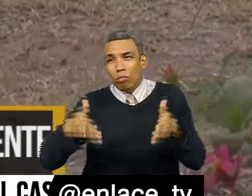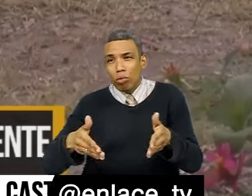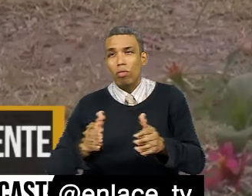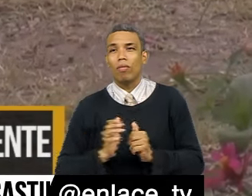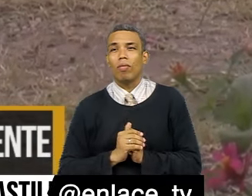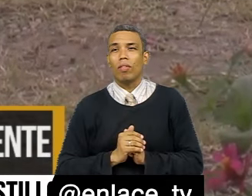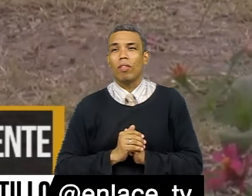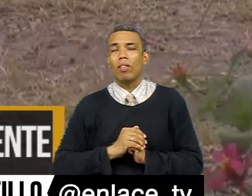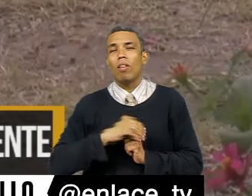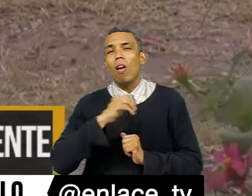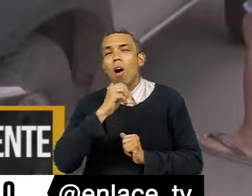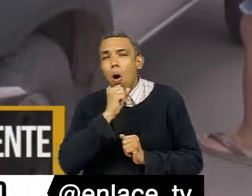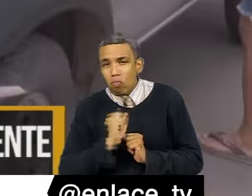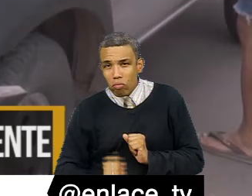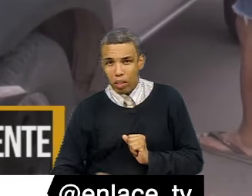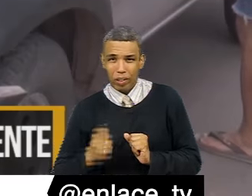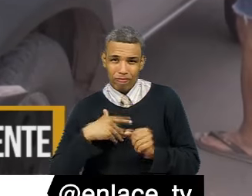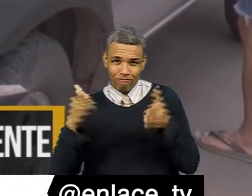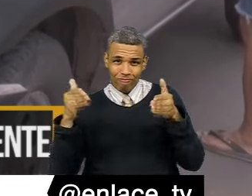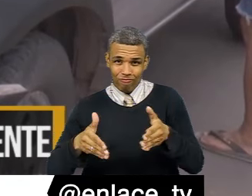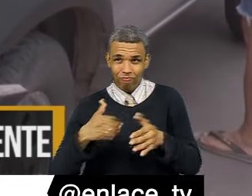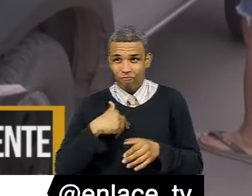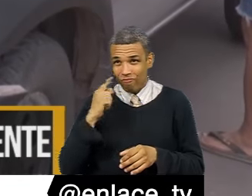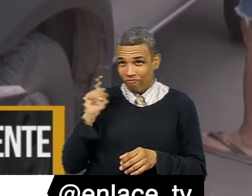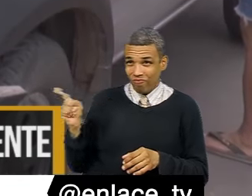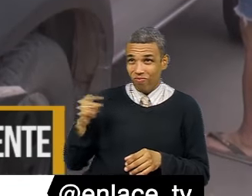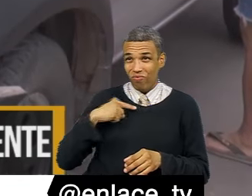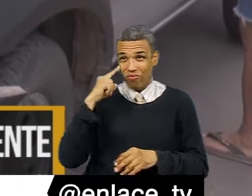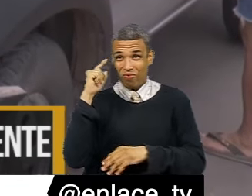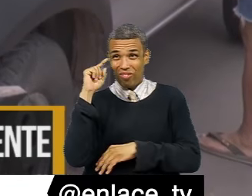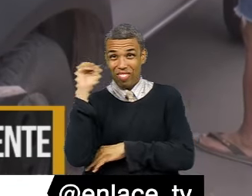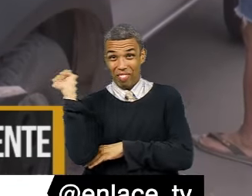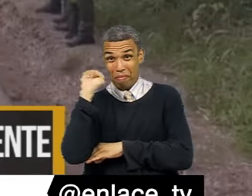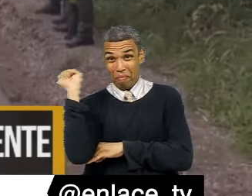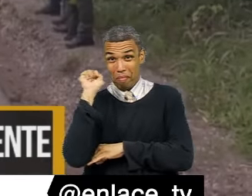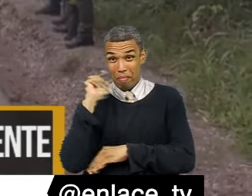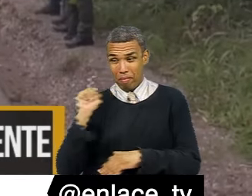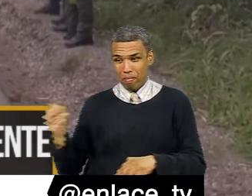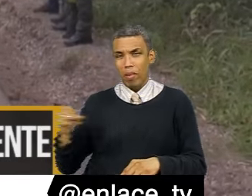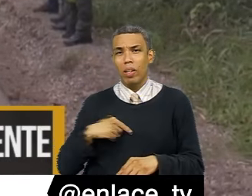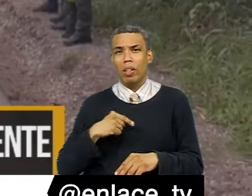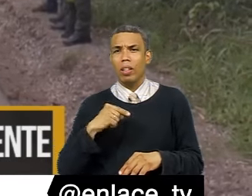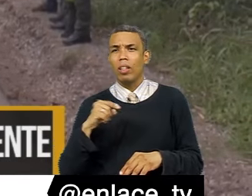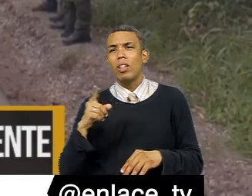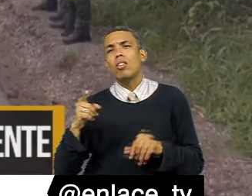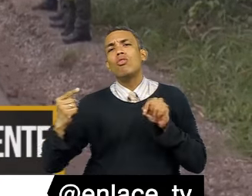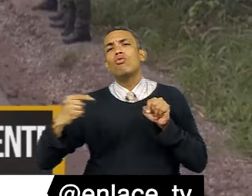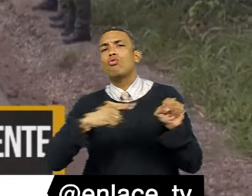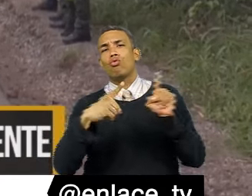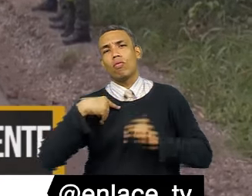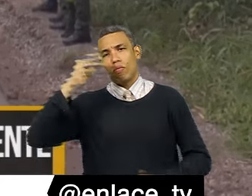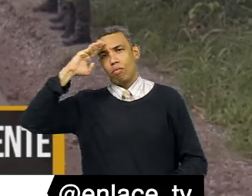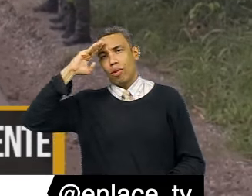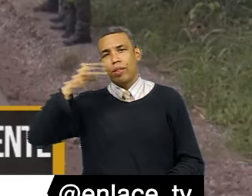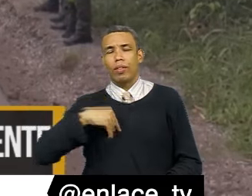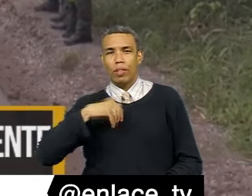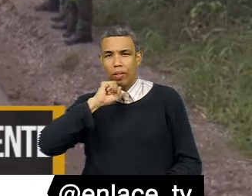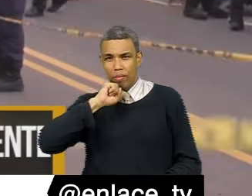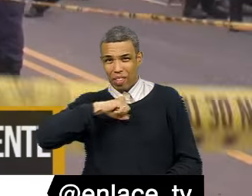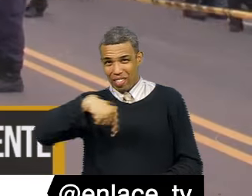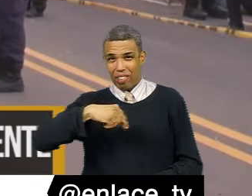quienes fallecieron luego de ser arrolladas por una camioneta adscrita al área de inteligencia del Departamento de Policía Magdalena Medio, en